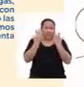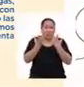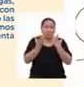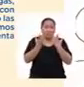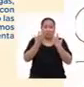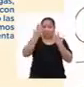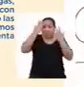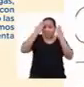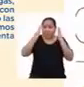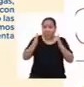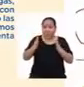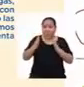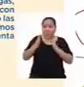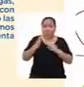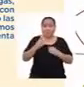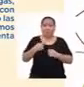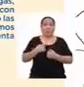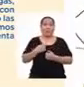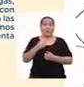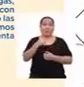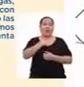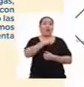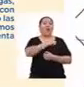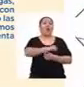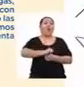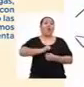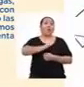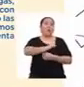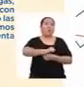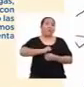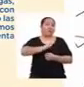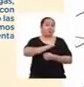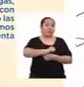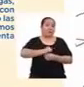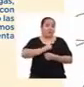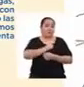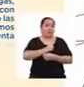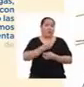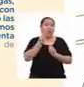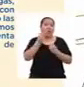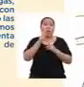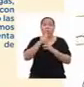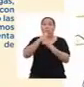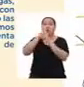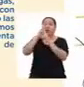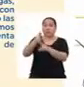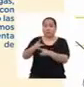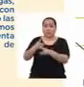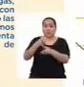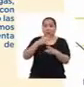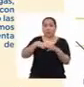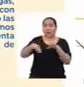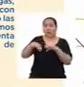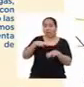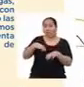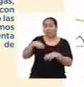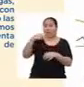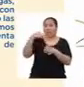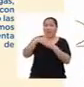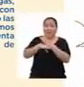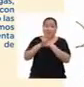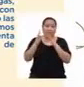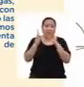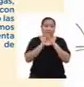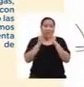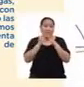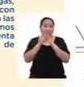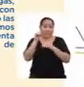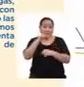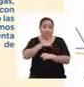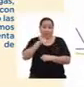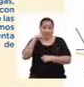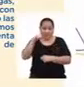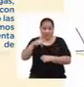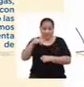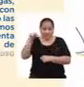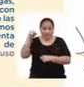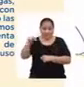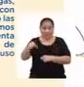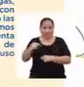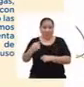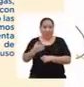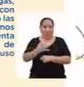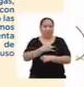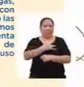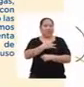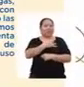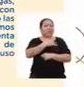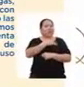darnos cuenta nuestros comportamientos, formas de responder y de actuar en casa esté causando malestar